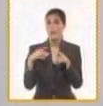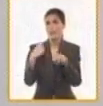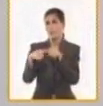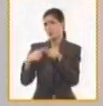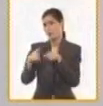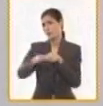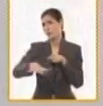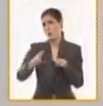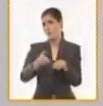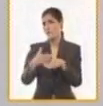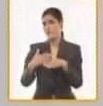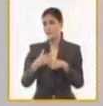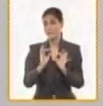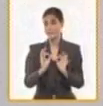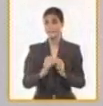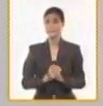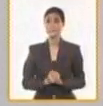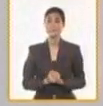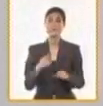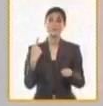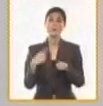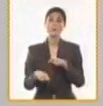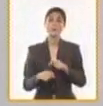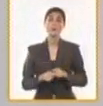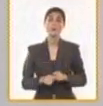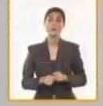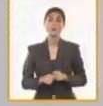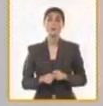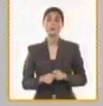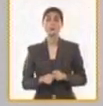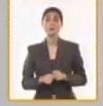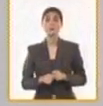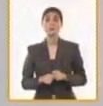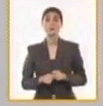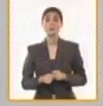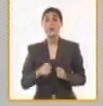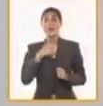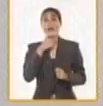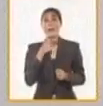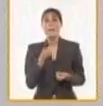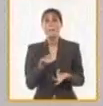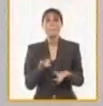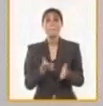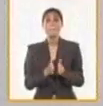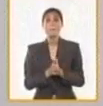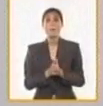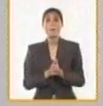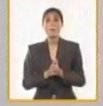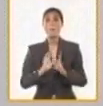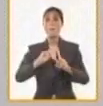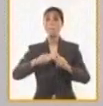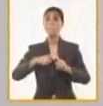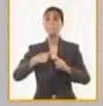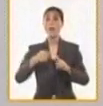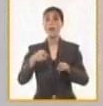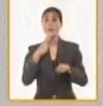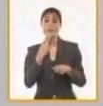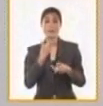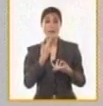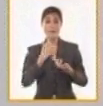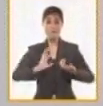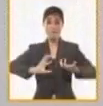y también, digamos, políticamente, la consolidación de una